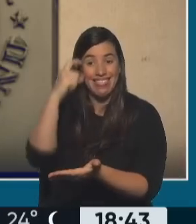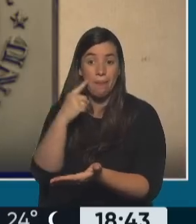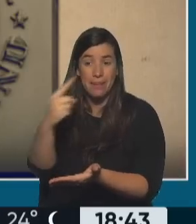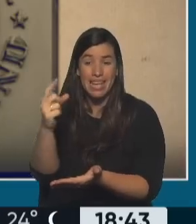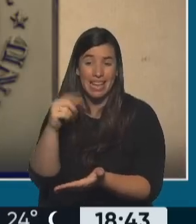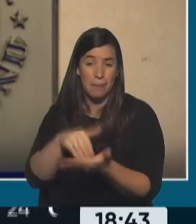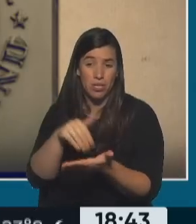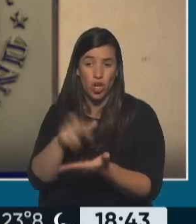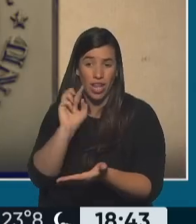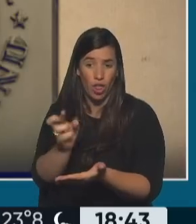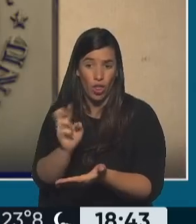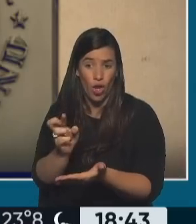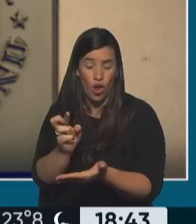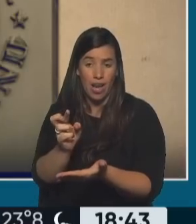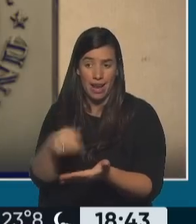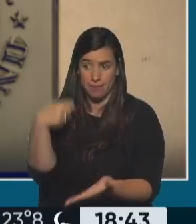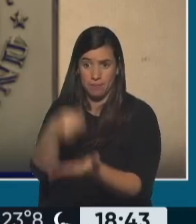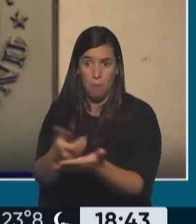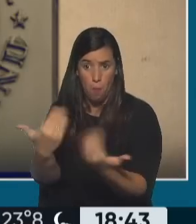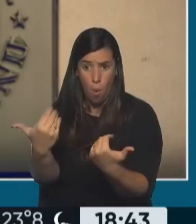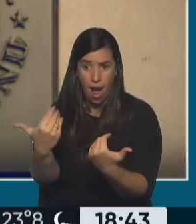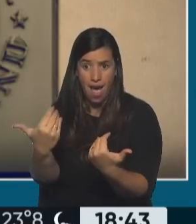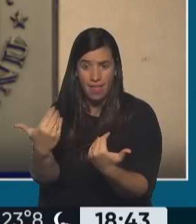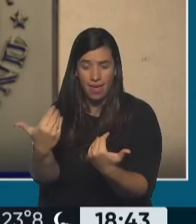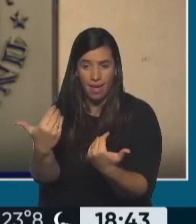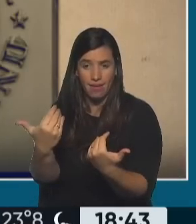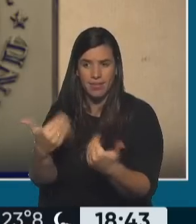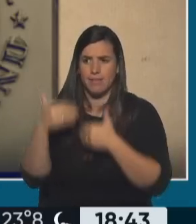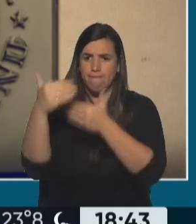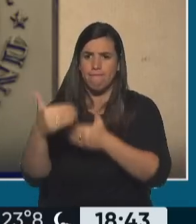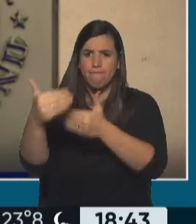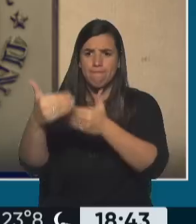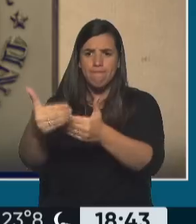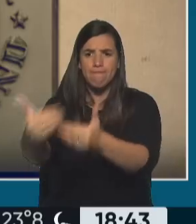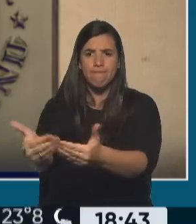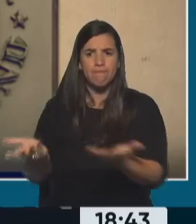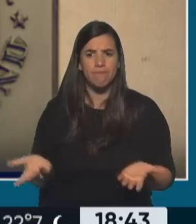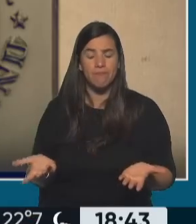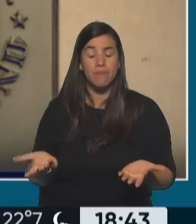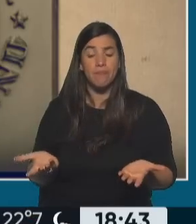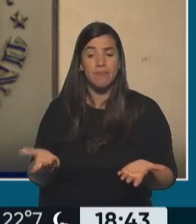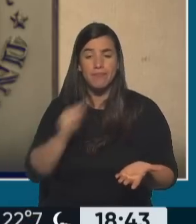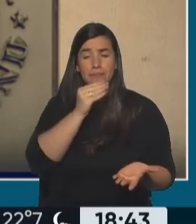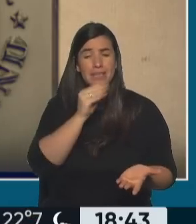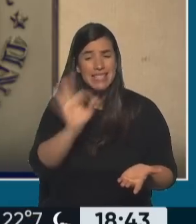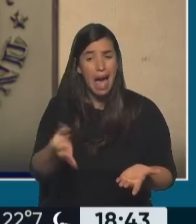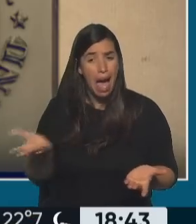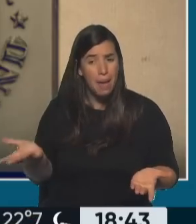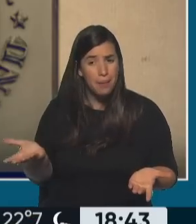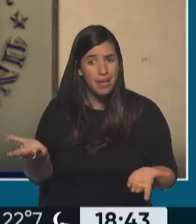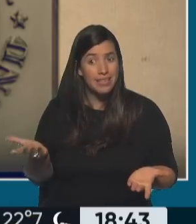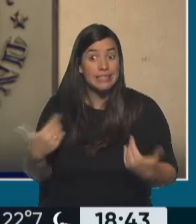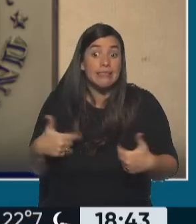tiene que entregarnos de acá a fin de año y postergar pagos? Quizá la tenga, no sé, es una inferencia a partir